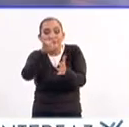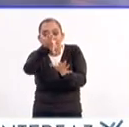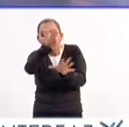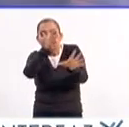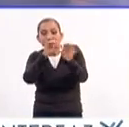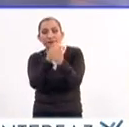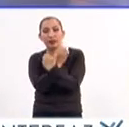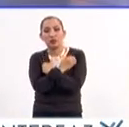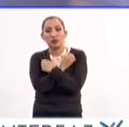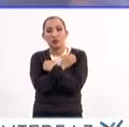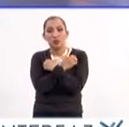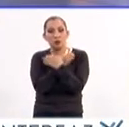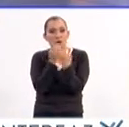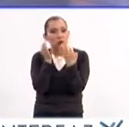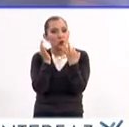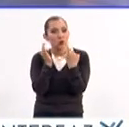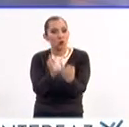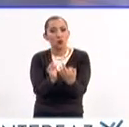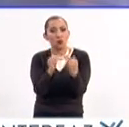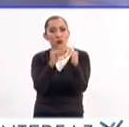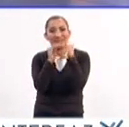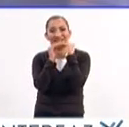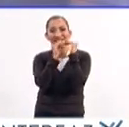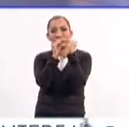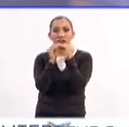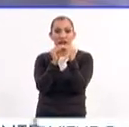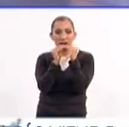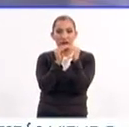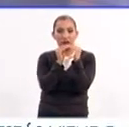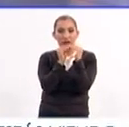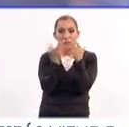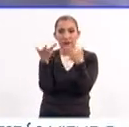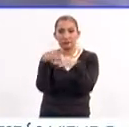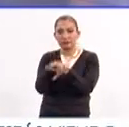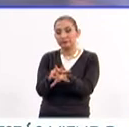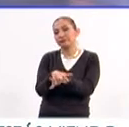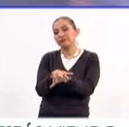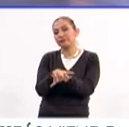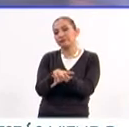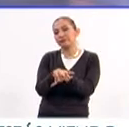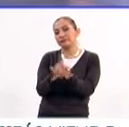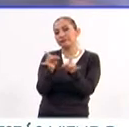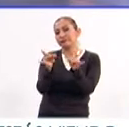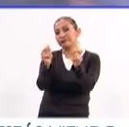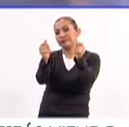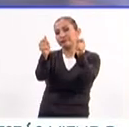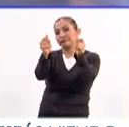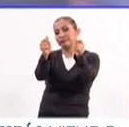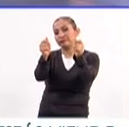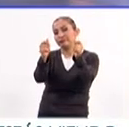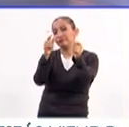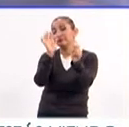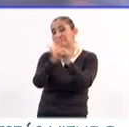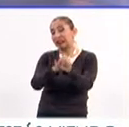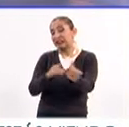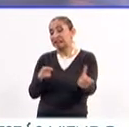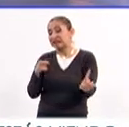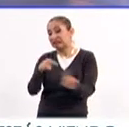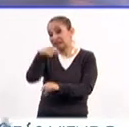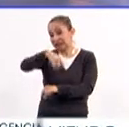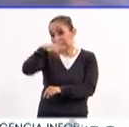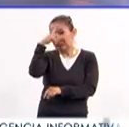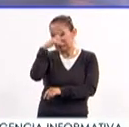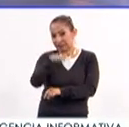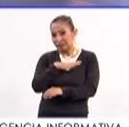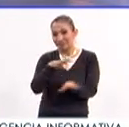una educación equitativa, incluyente y de calidad. Y en específico aquí en México,